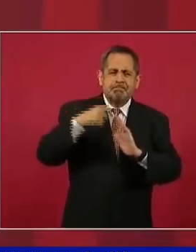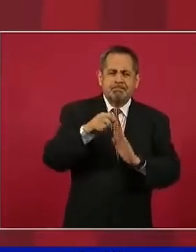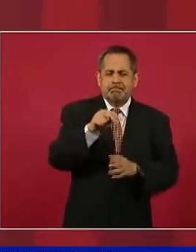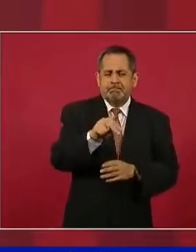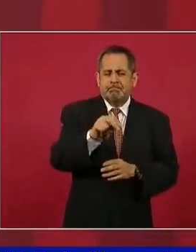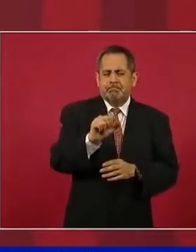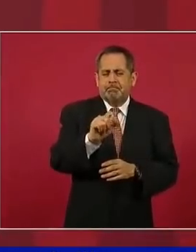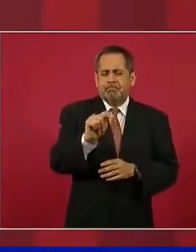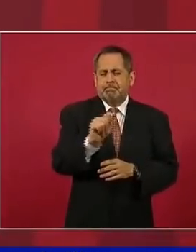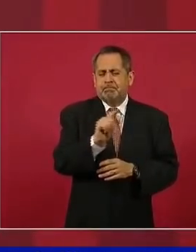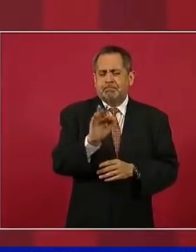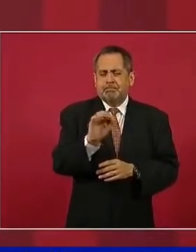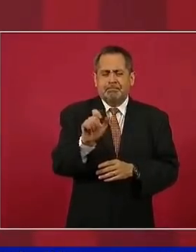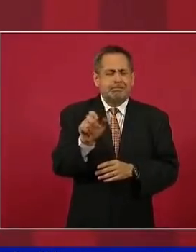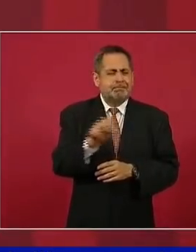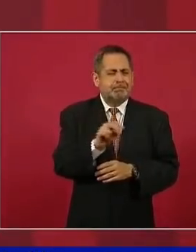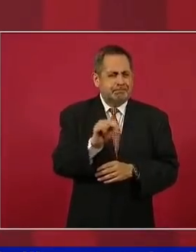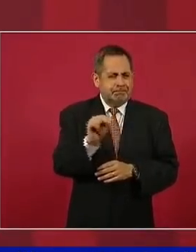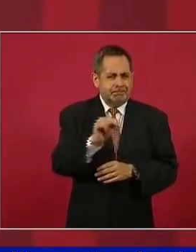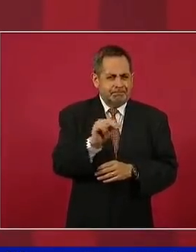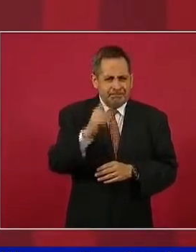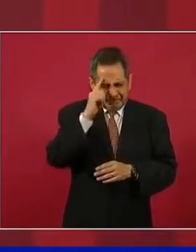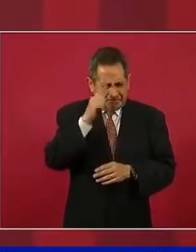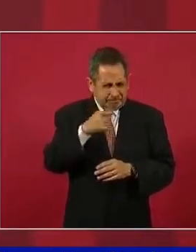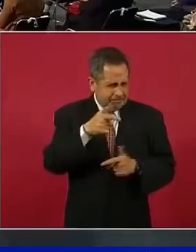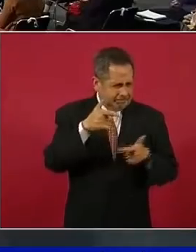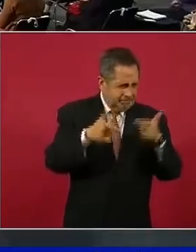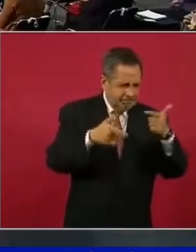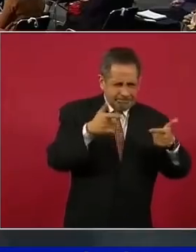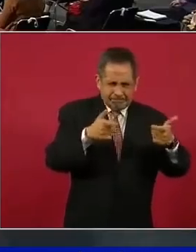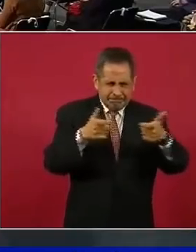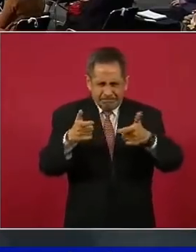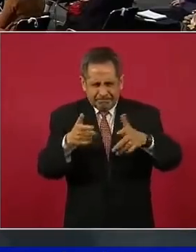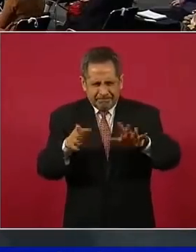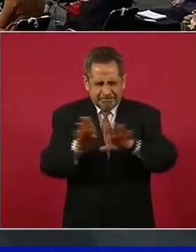de cómo en las escenas